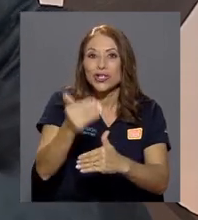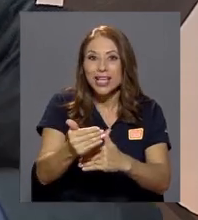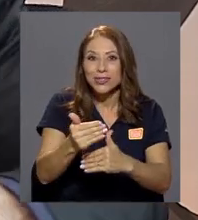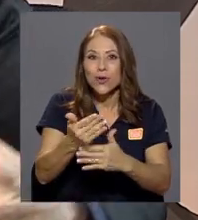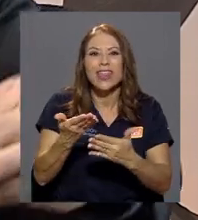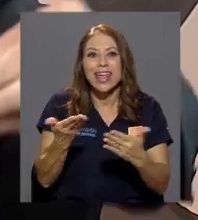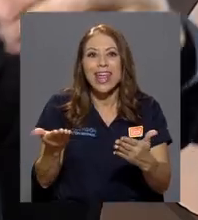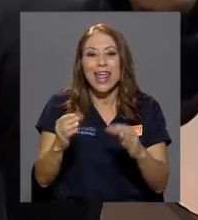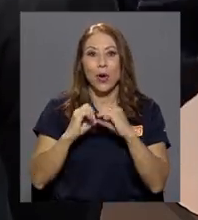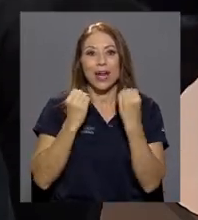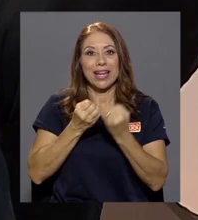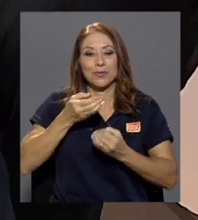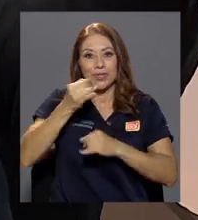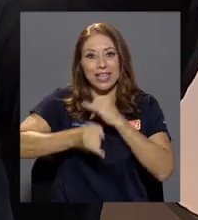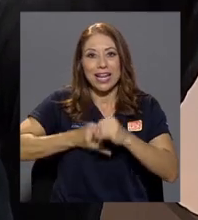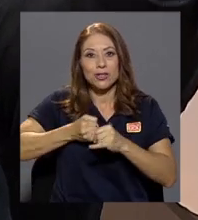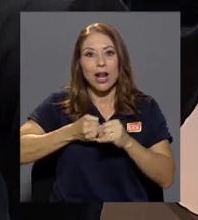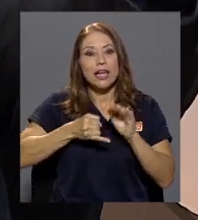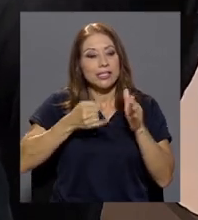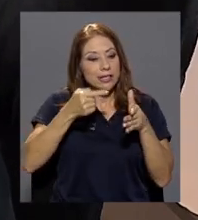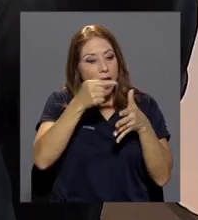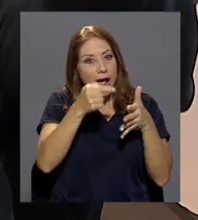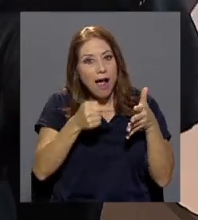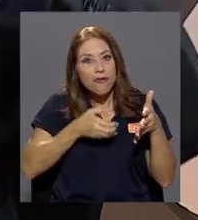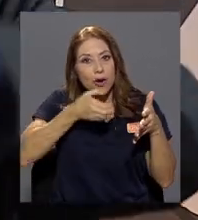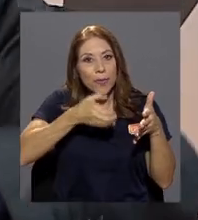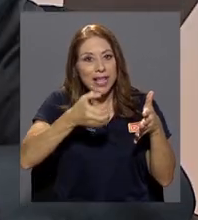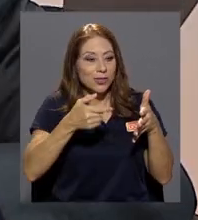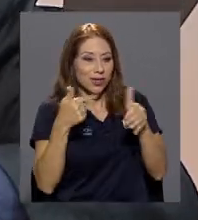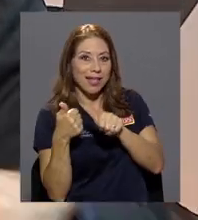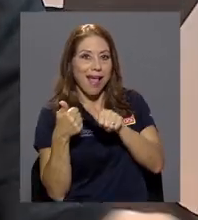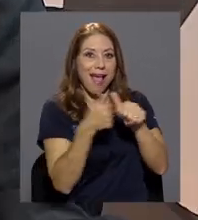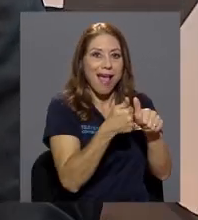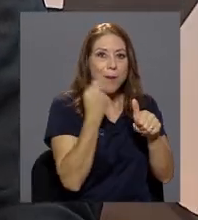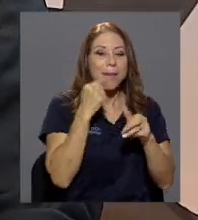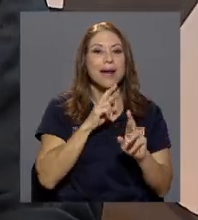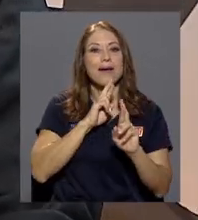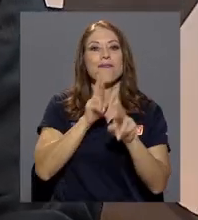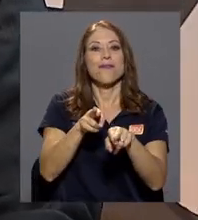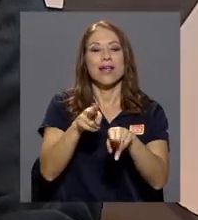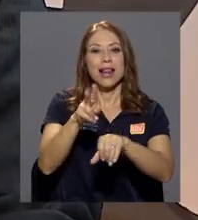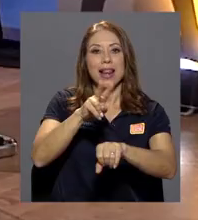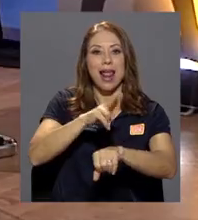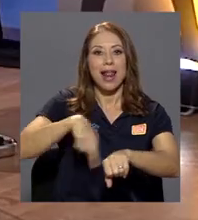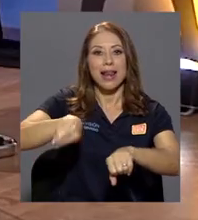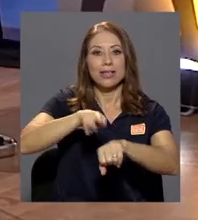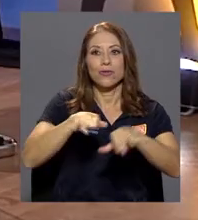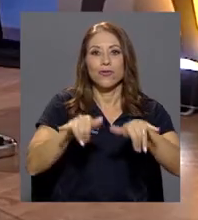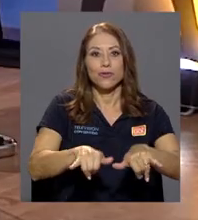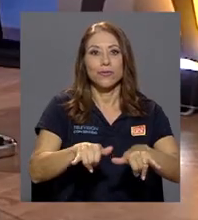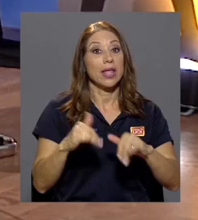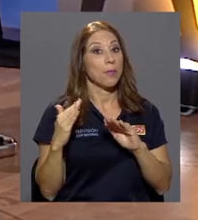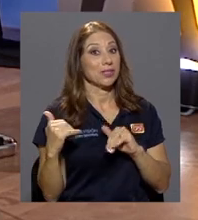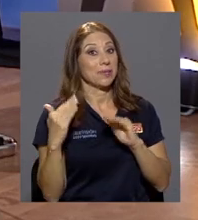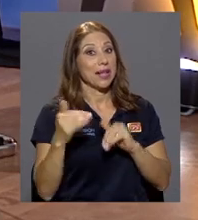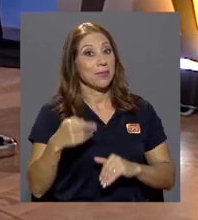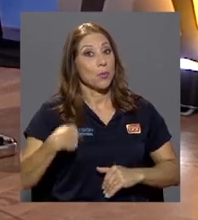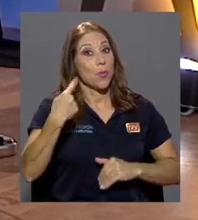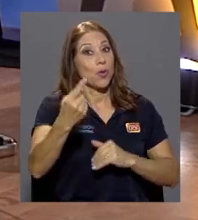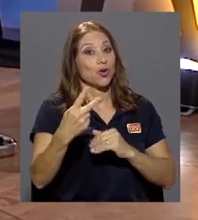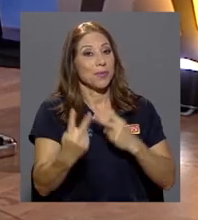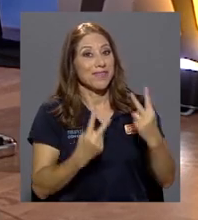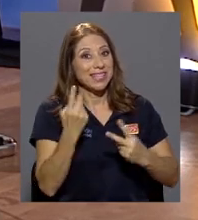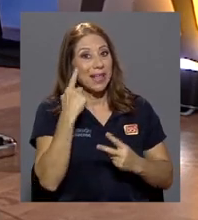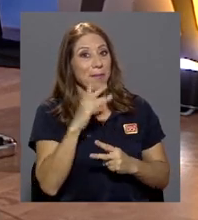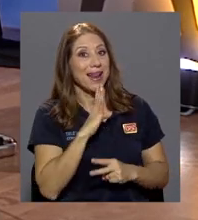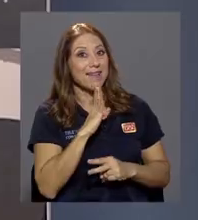de ruta de las recomendaciones internacionales para producir efectos esperaríamos una próxima visita para hablar del